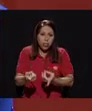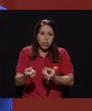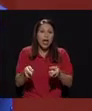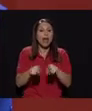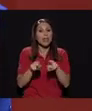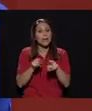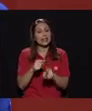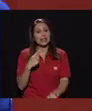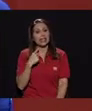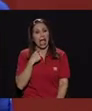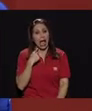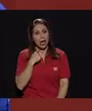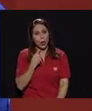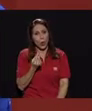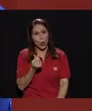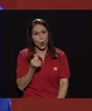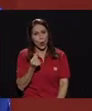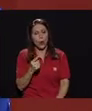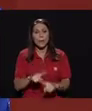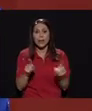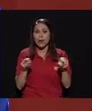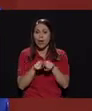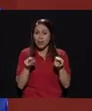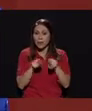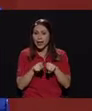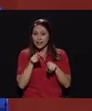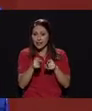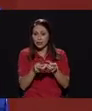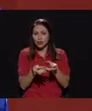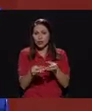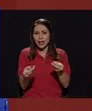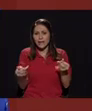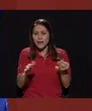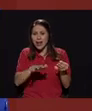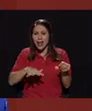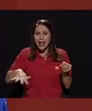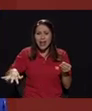además caro, pero además estos terrenos han sido